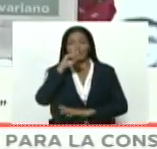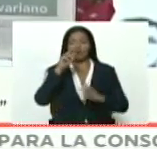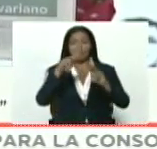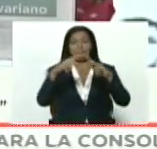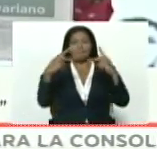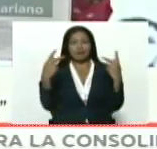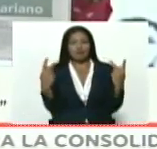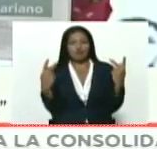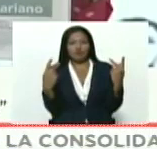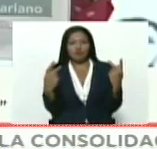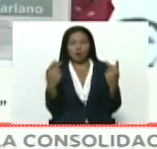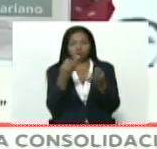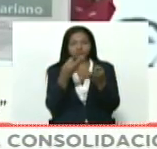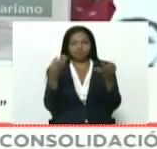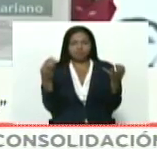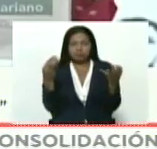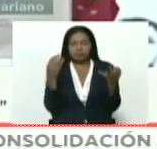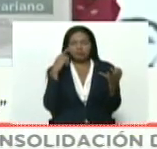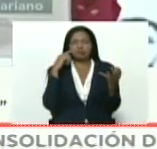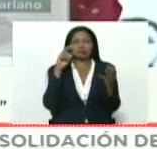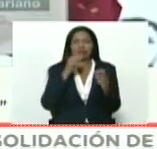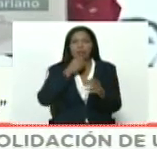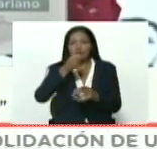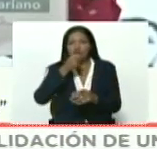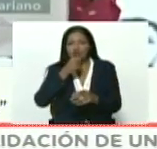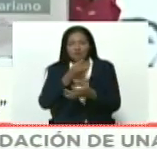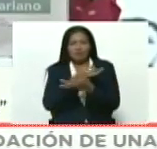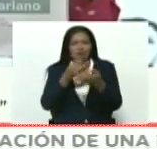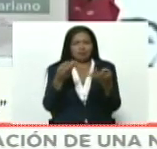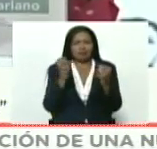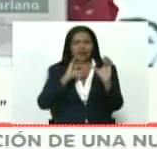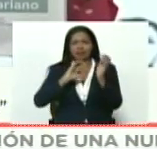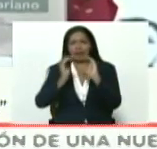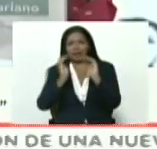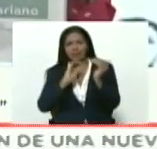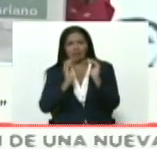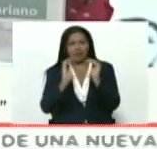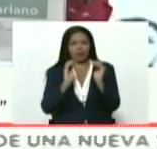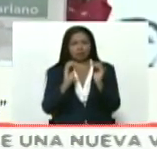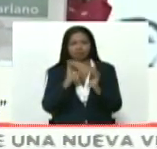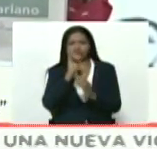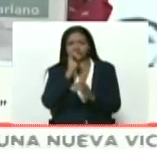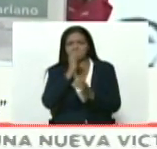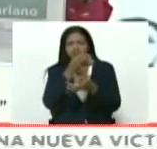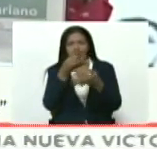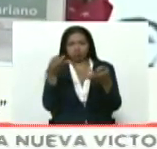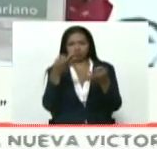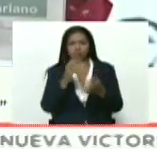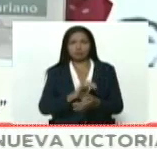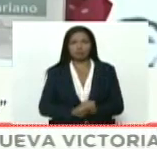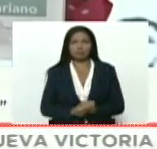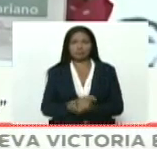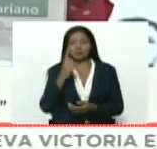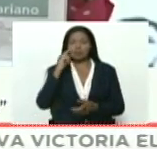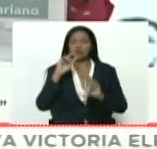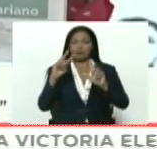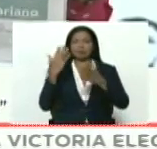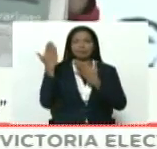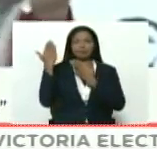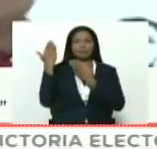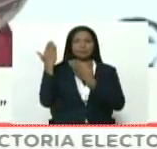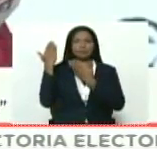de gran calidad periodística, ética, informativa. Aquí está la portada.